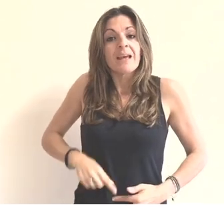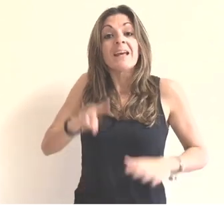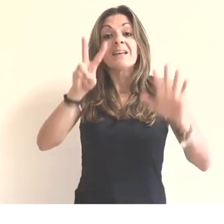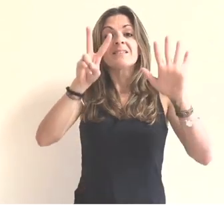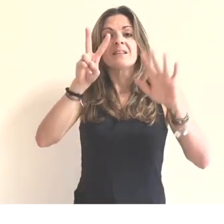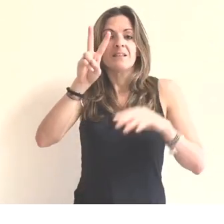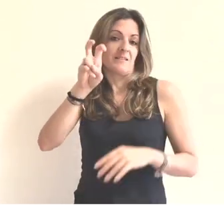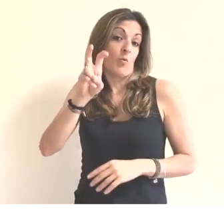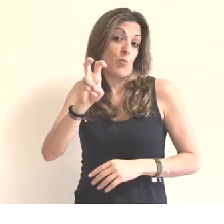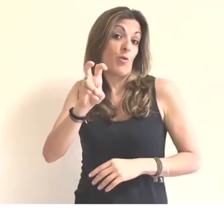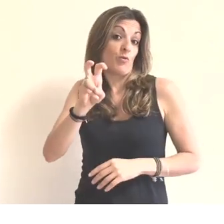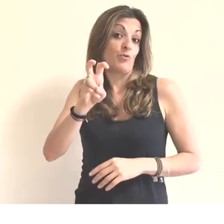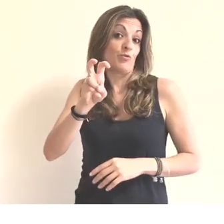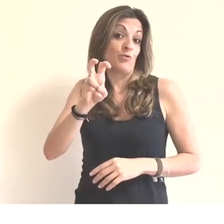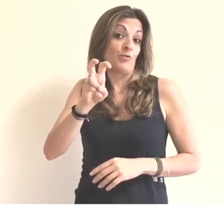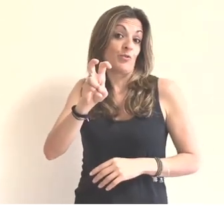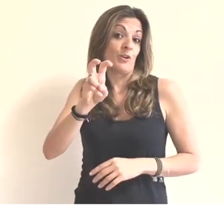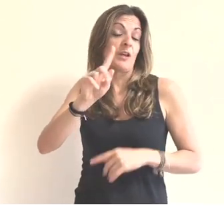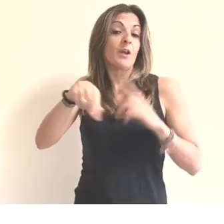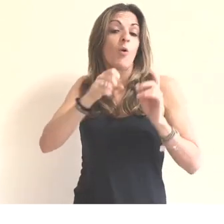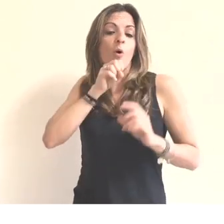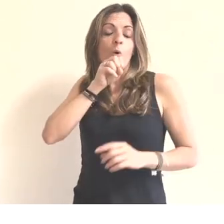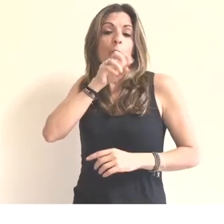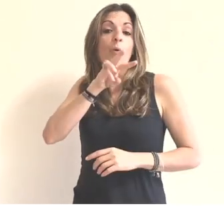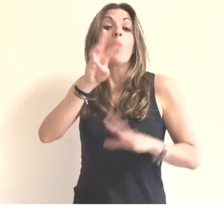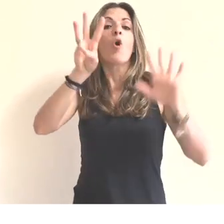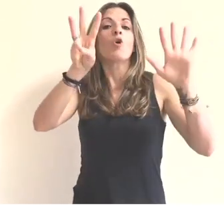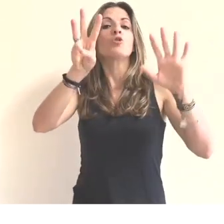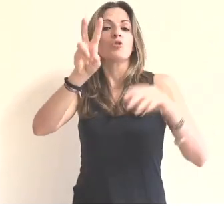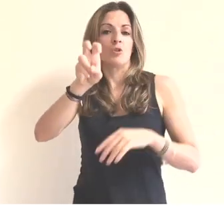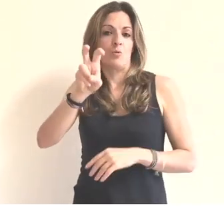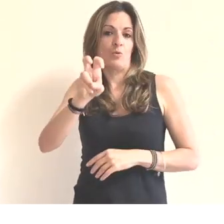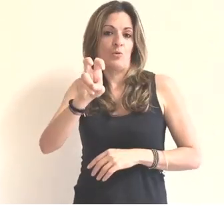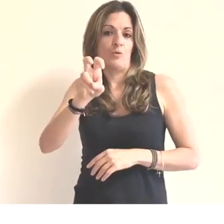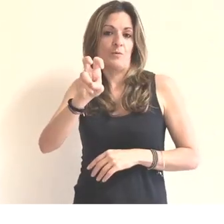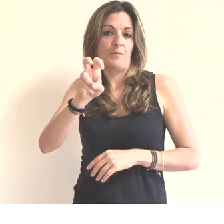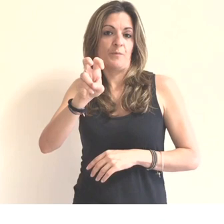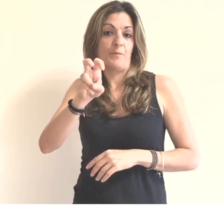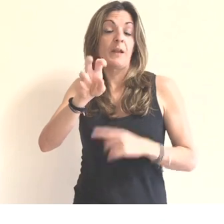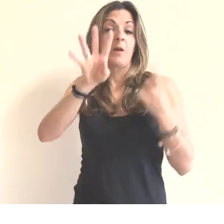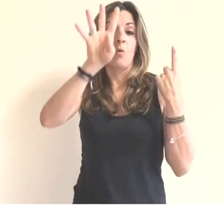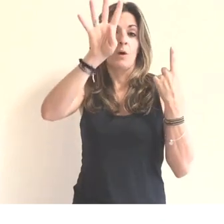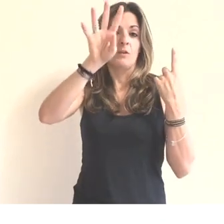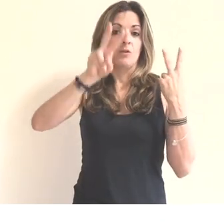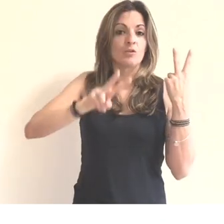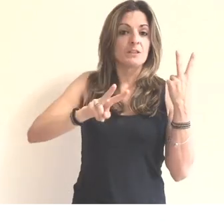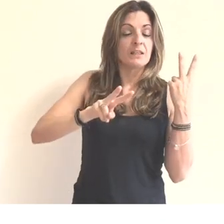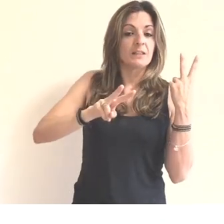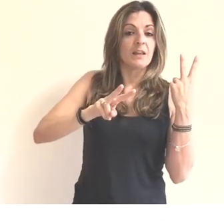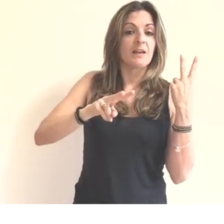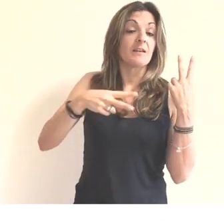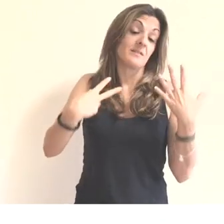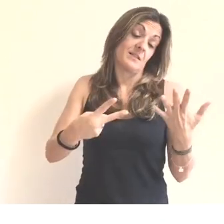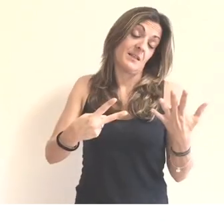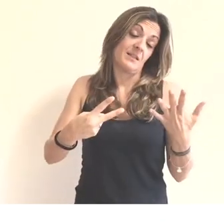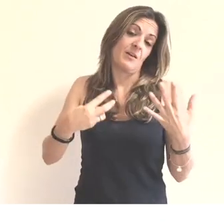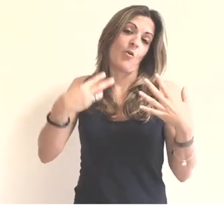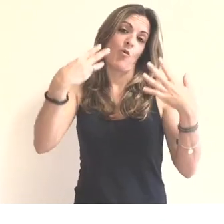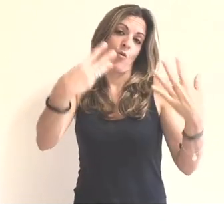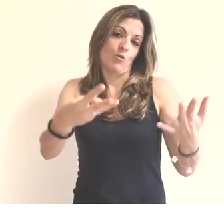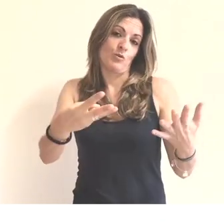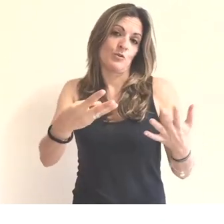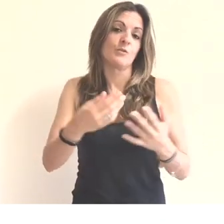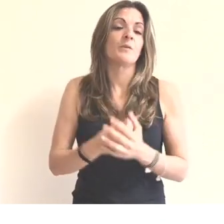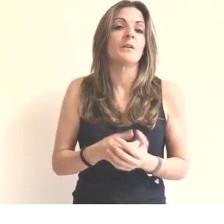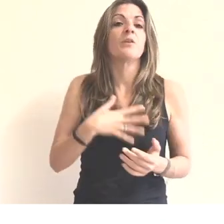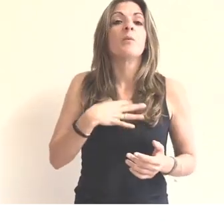7 tiempos, 7 segundos, y vais a exhalar durante 8 segundos. Puede ser que al principio estos tiempos te parezcan un